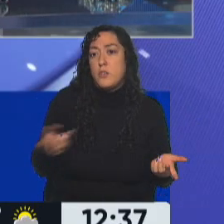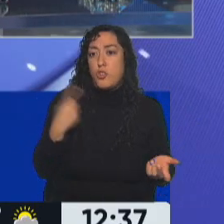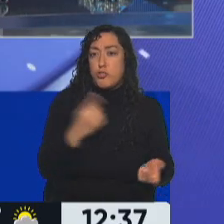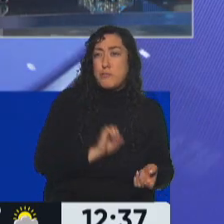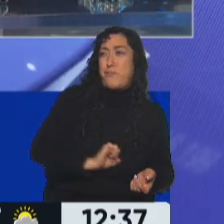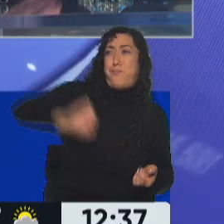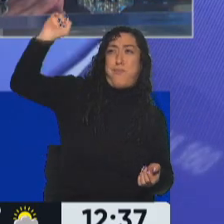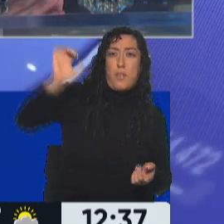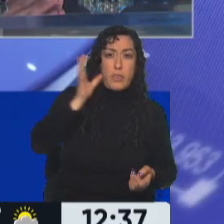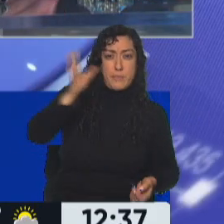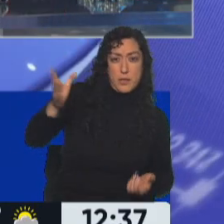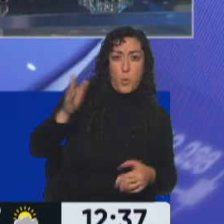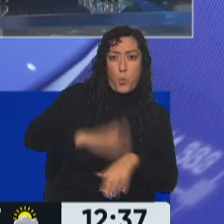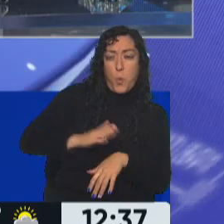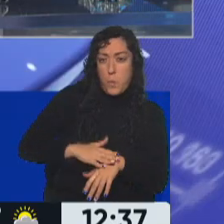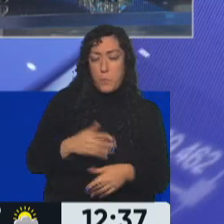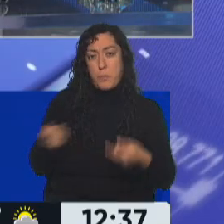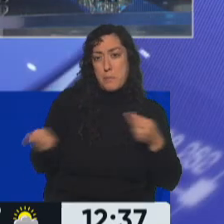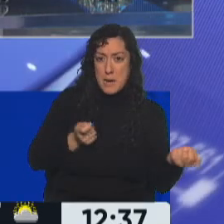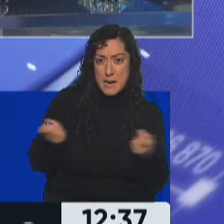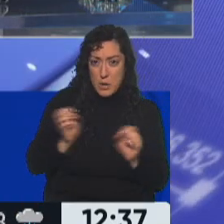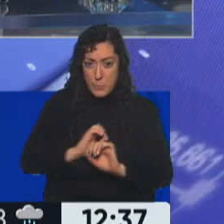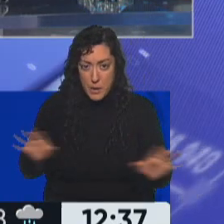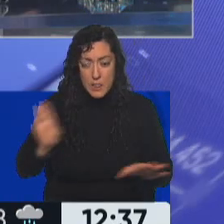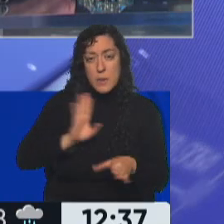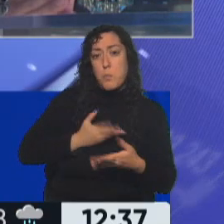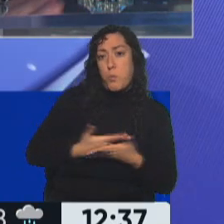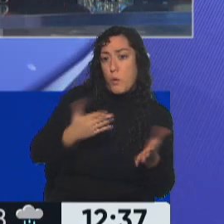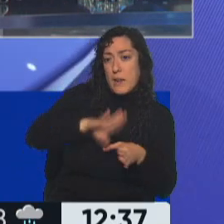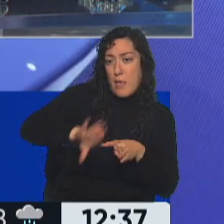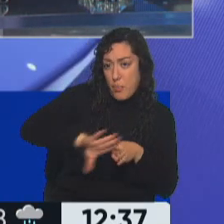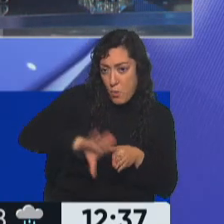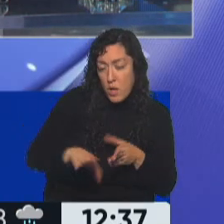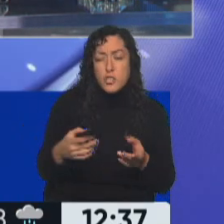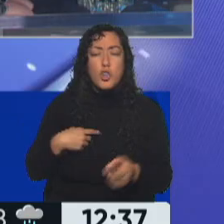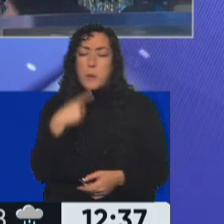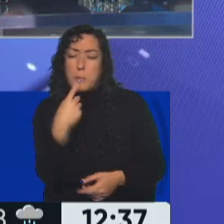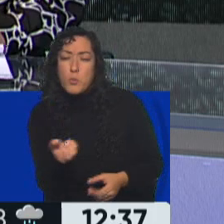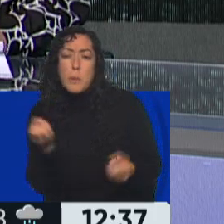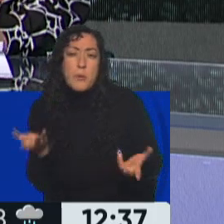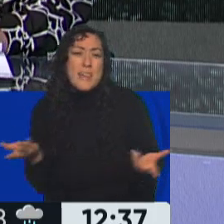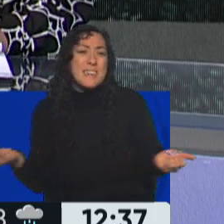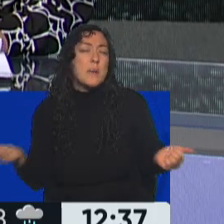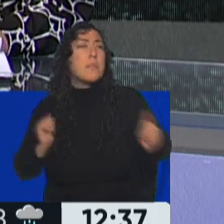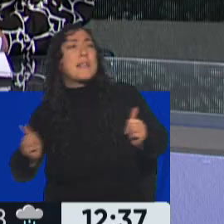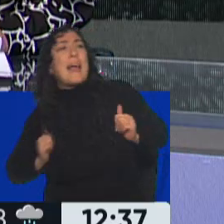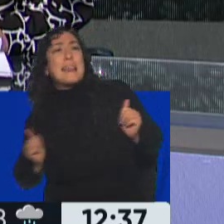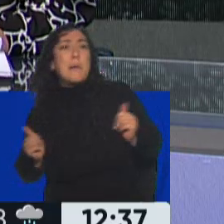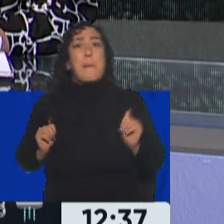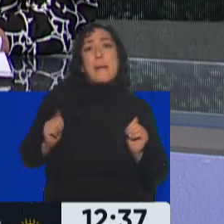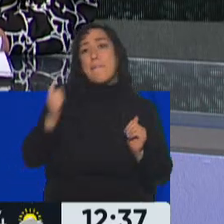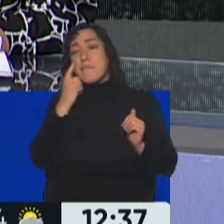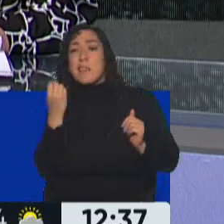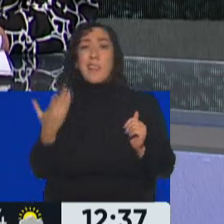hiperinflacionarios, producto de manejos fiscales, tuvo problemas de deuda pública por manejo fiscal. Pero pregunto, ¿sabes por qué? Porque siempre está la expectativa, siempre se genera la expectativa. Los